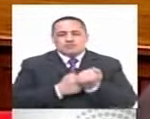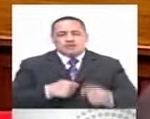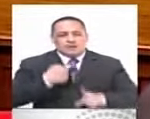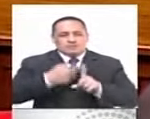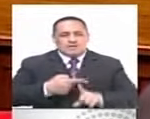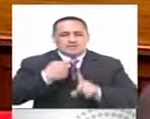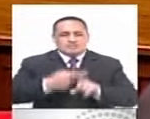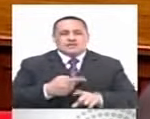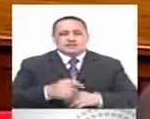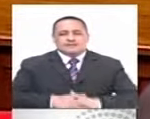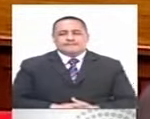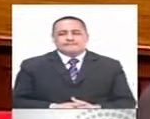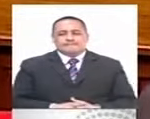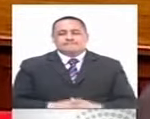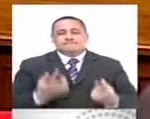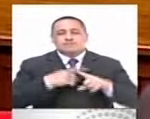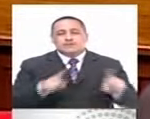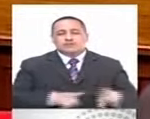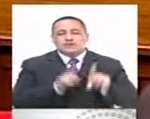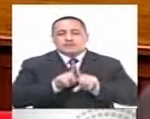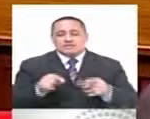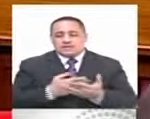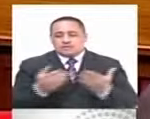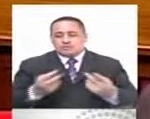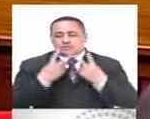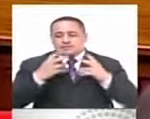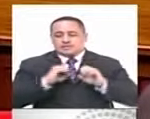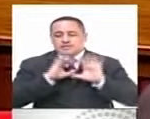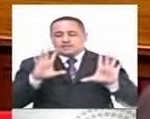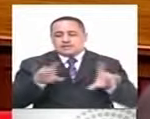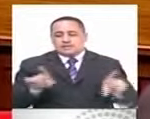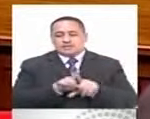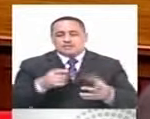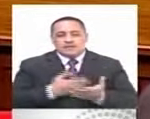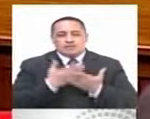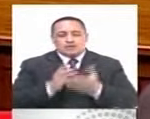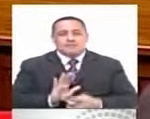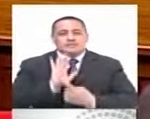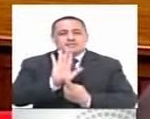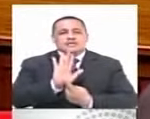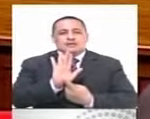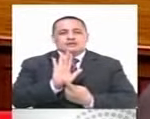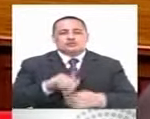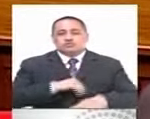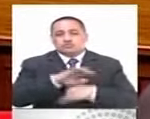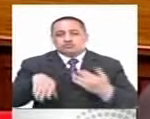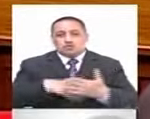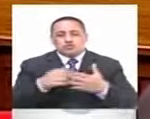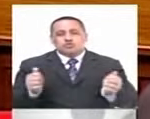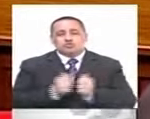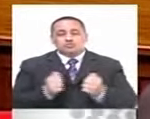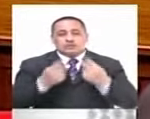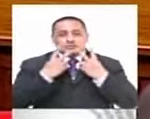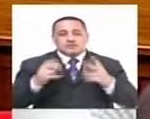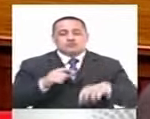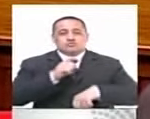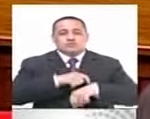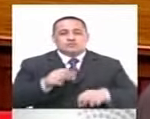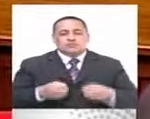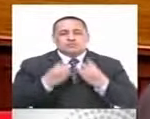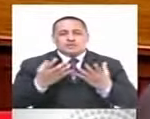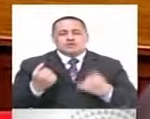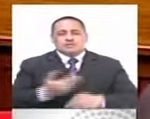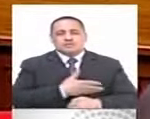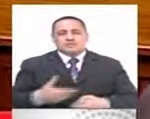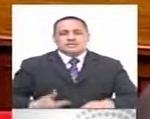sumar. Pero las cosas claras y las cartas sobre la mesa, todos juntos. Es una magnífica oportunidad, Presidenta,